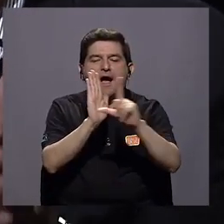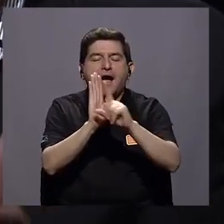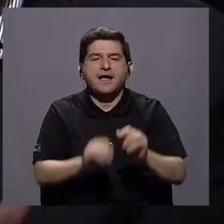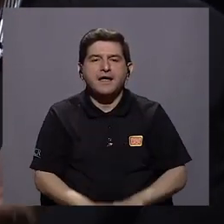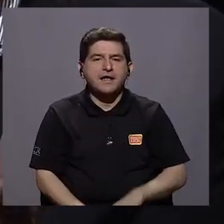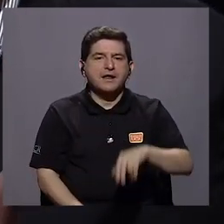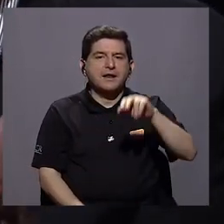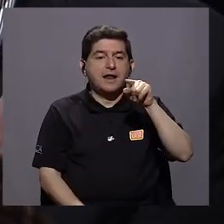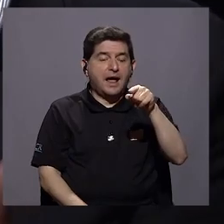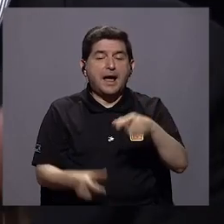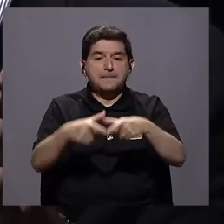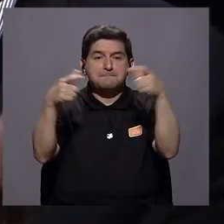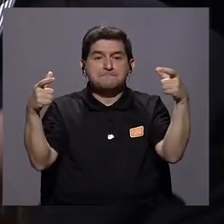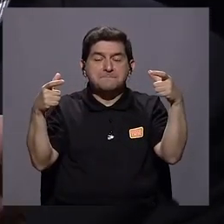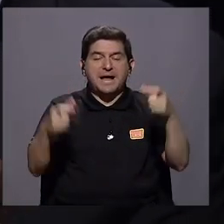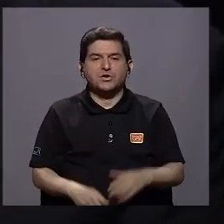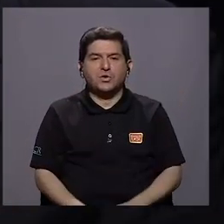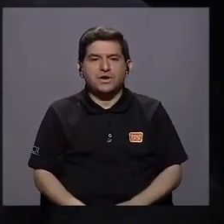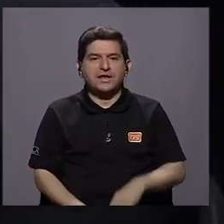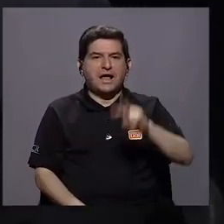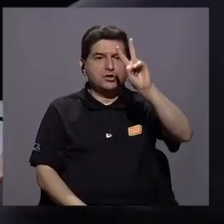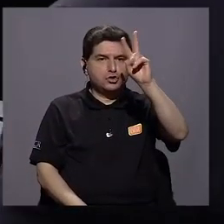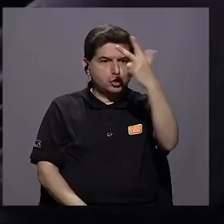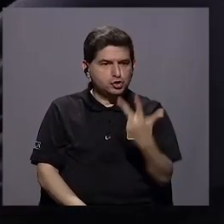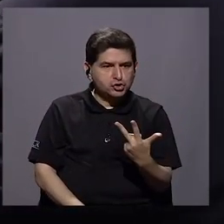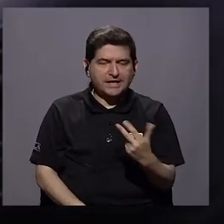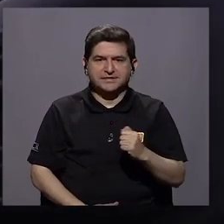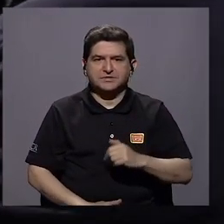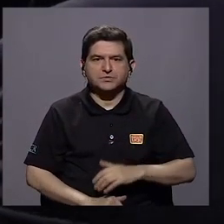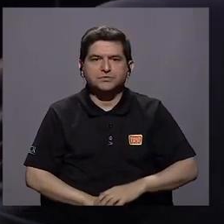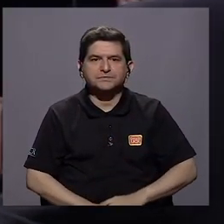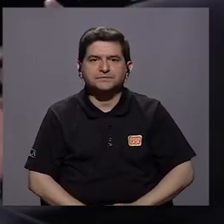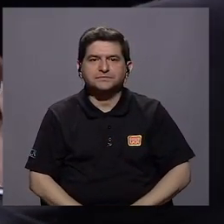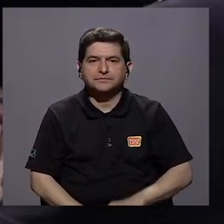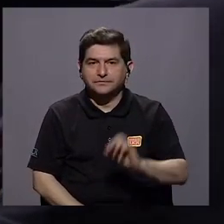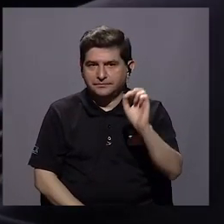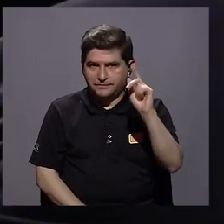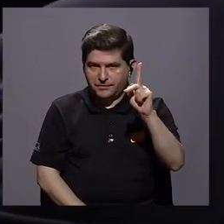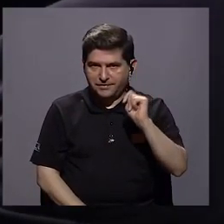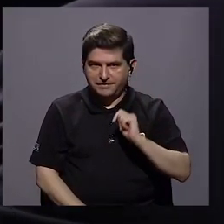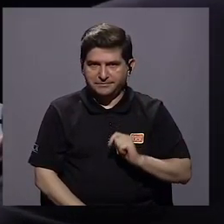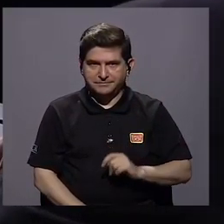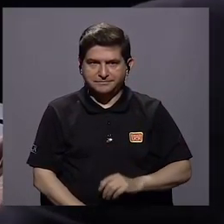y por dos tercios, por mayoría calificada de la Asamblea Legislativa. Ok.